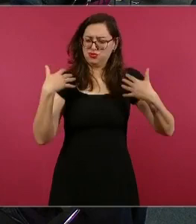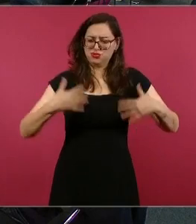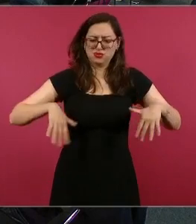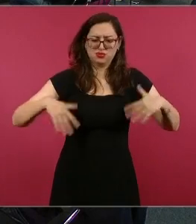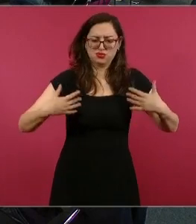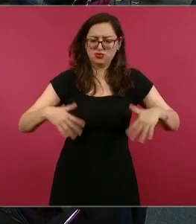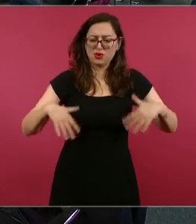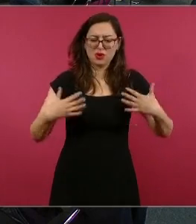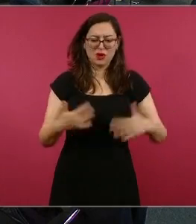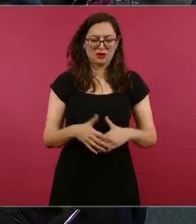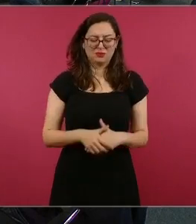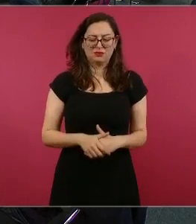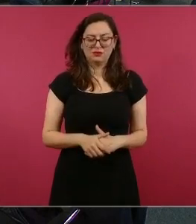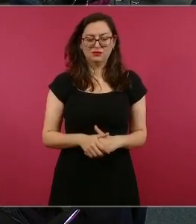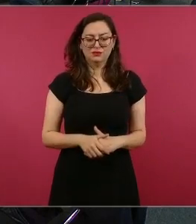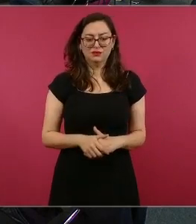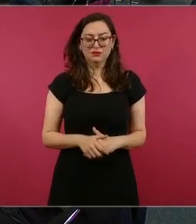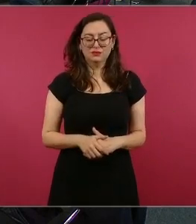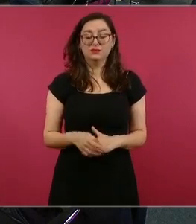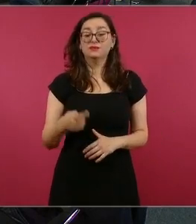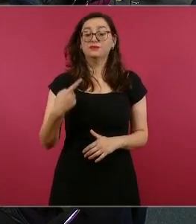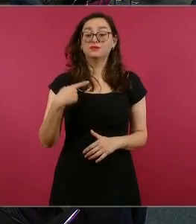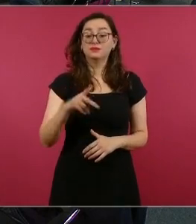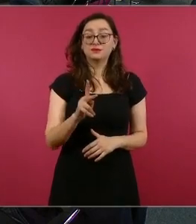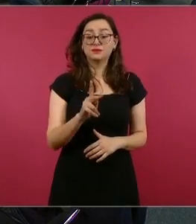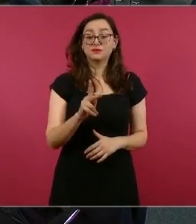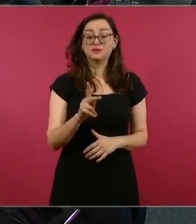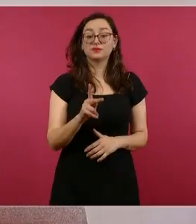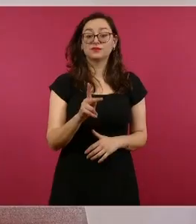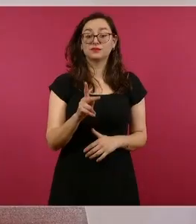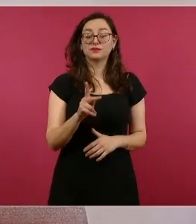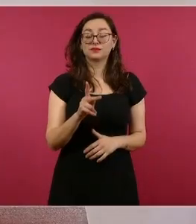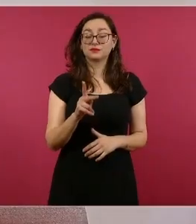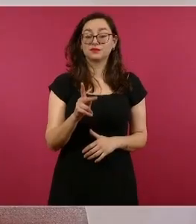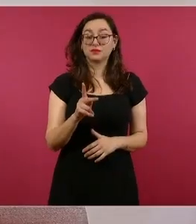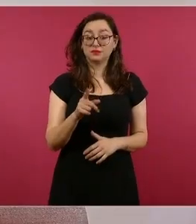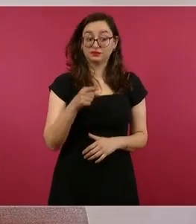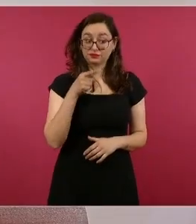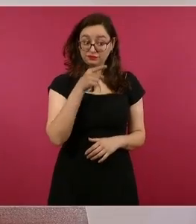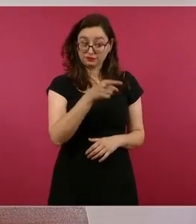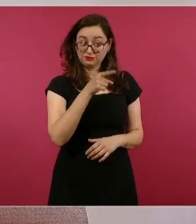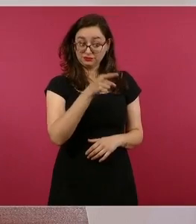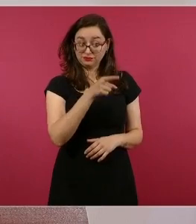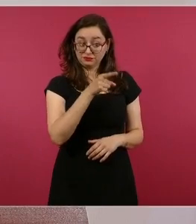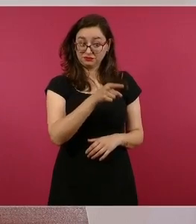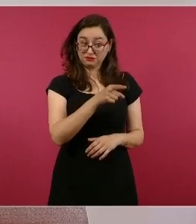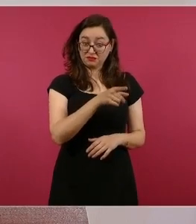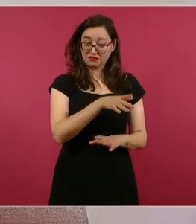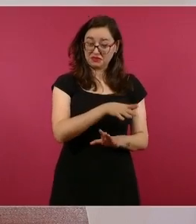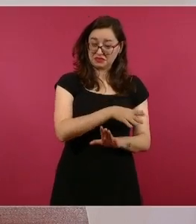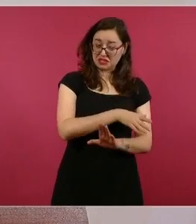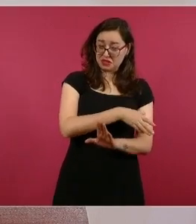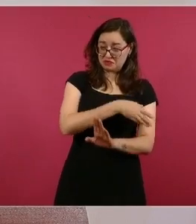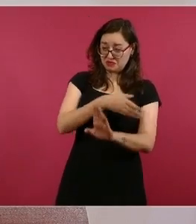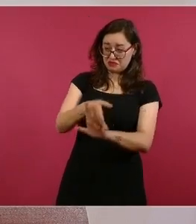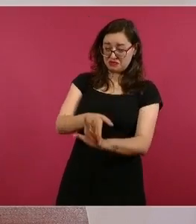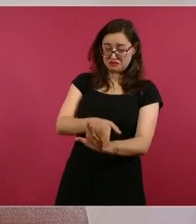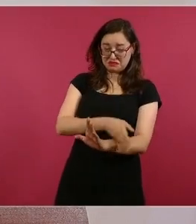Pero nada más quiero decir que esa persona a la